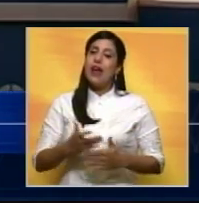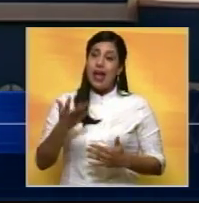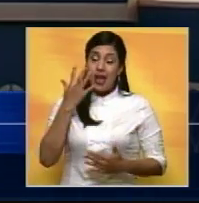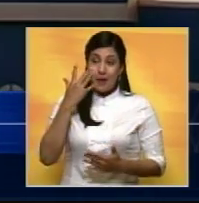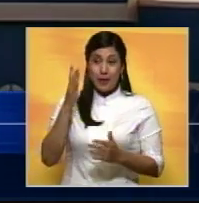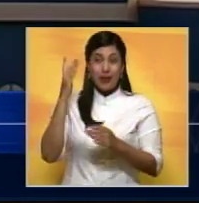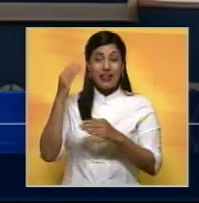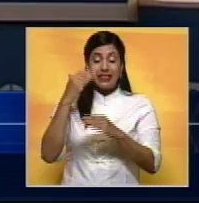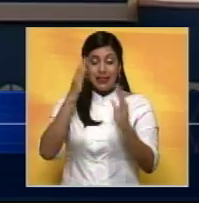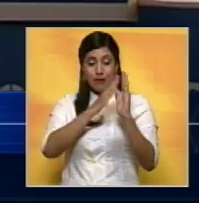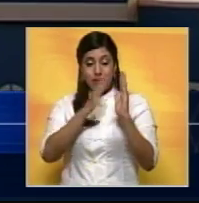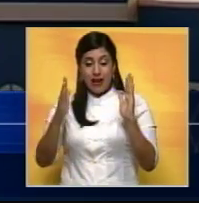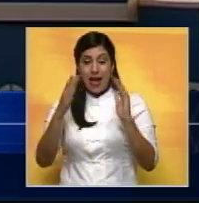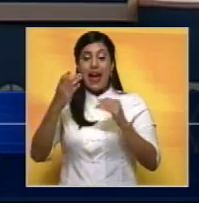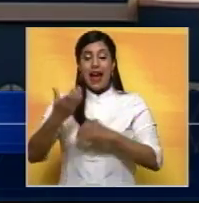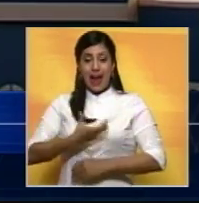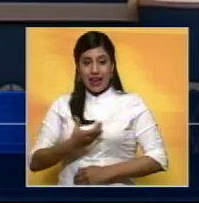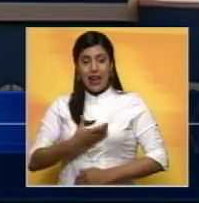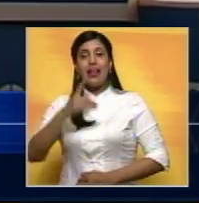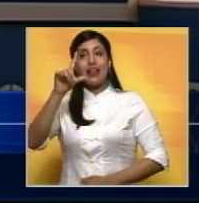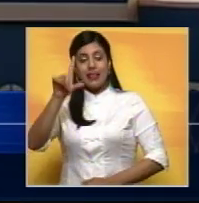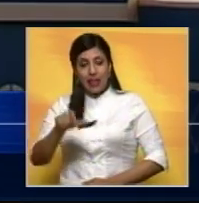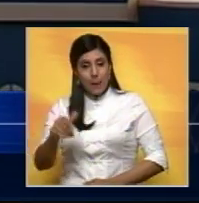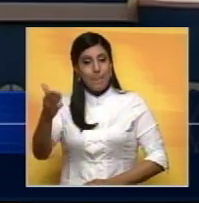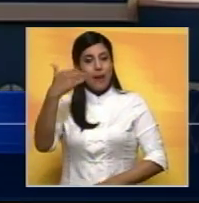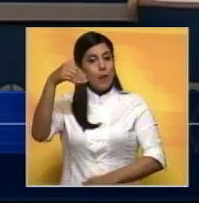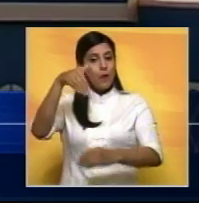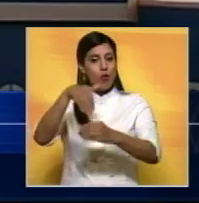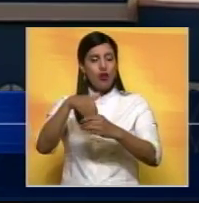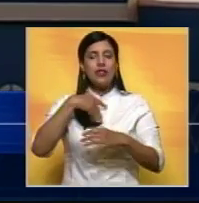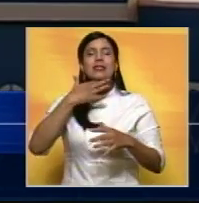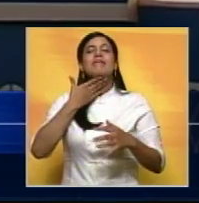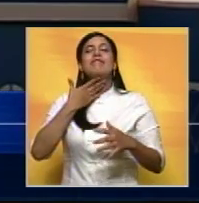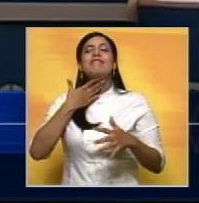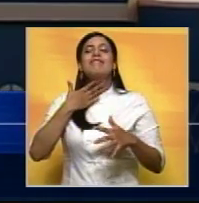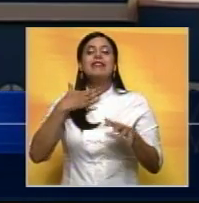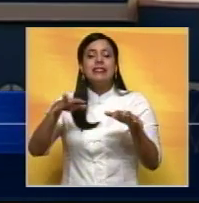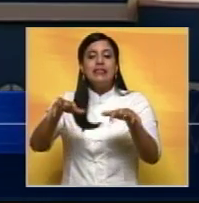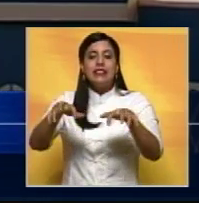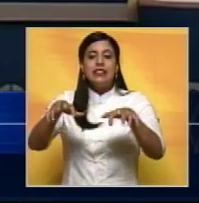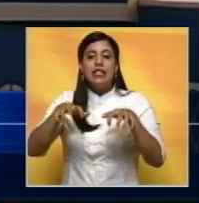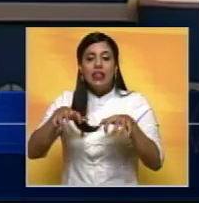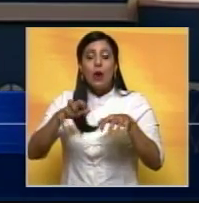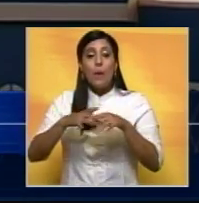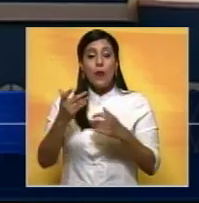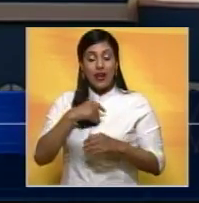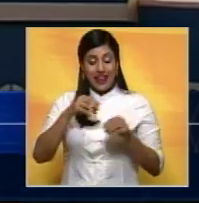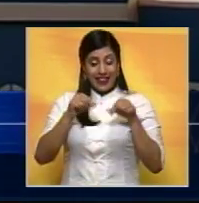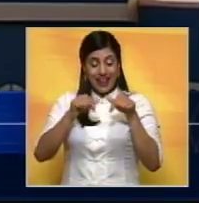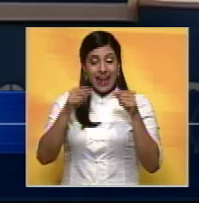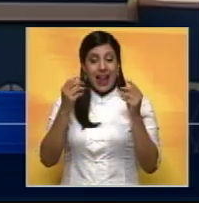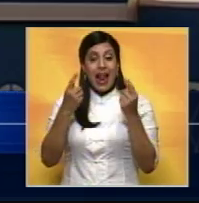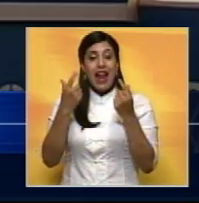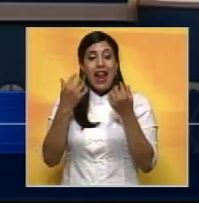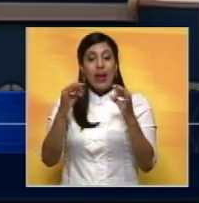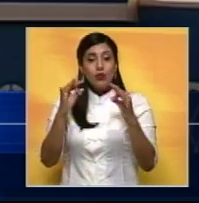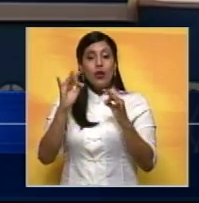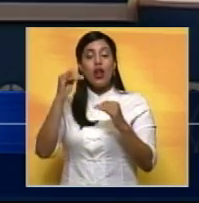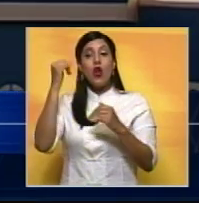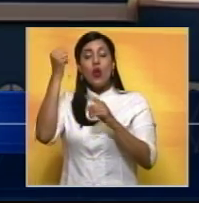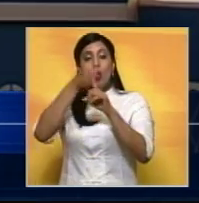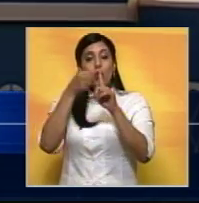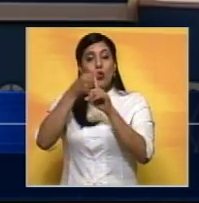cuando se venzan las de alcalde, vengan las de alcalde. Ansioso, porque nuestro terreno natural es la lucha de